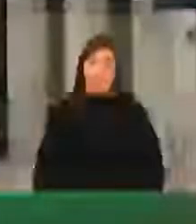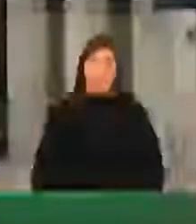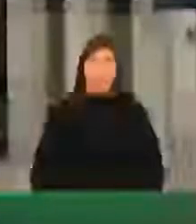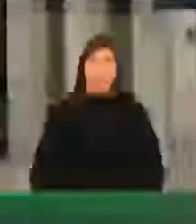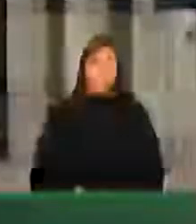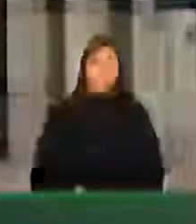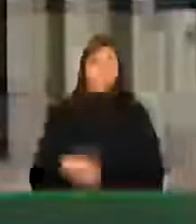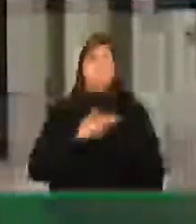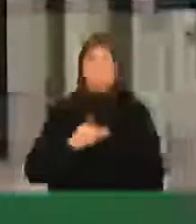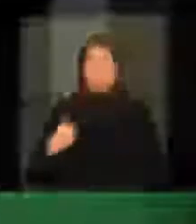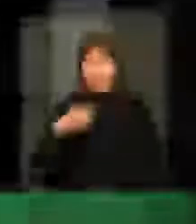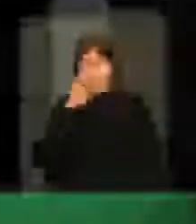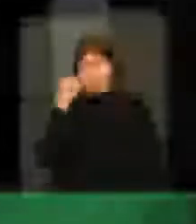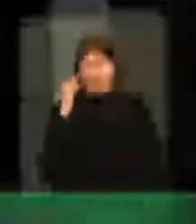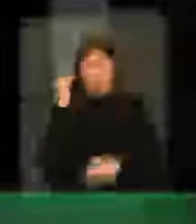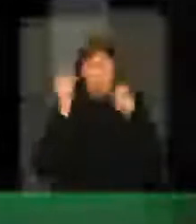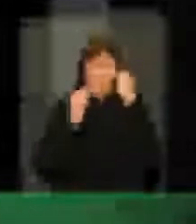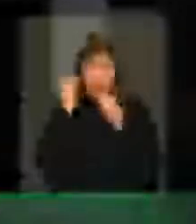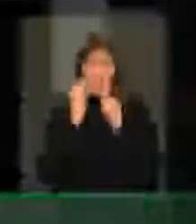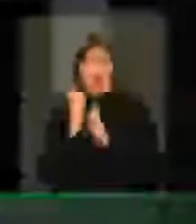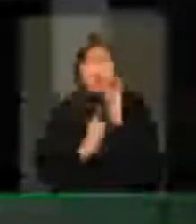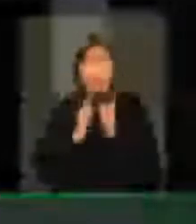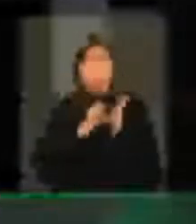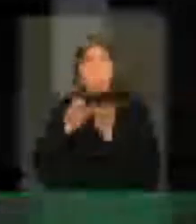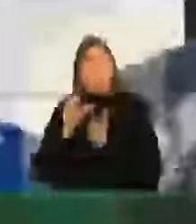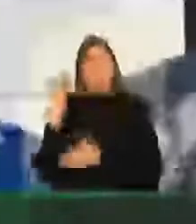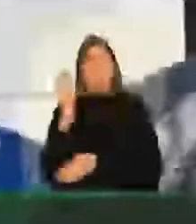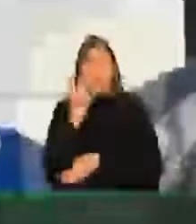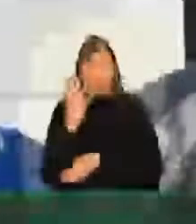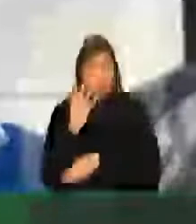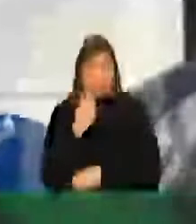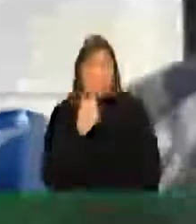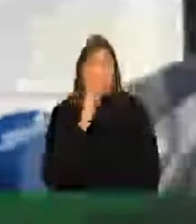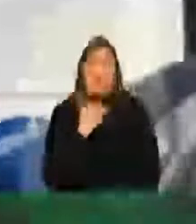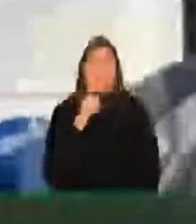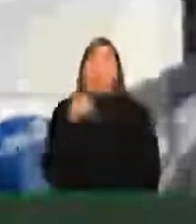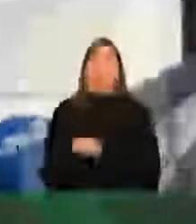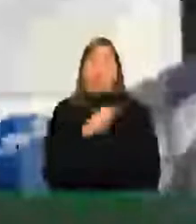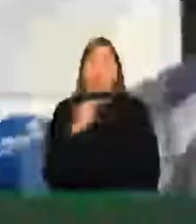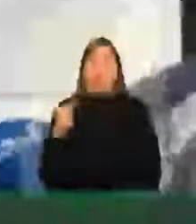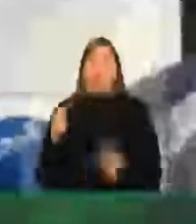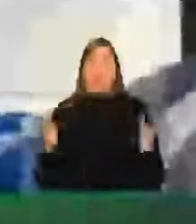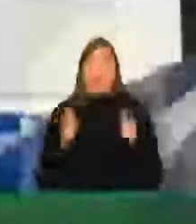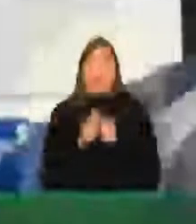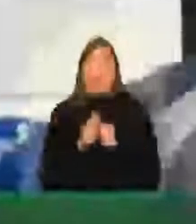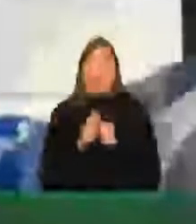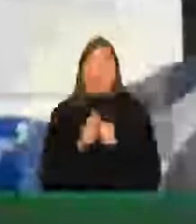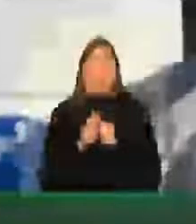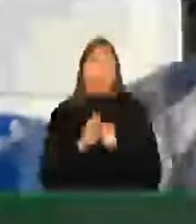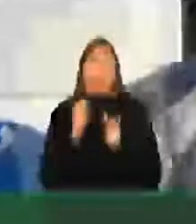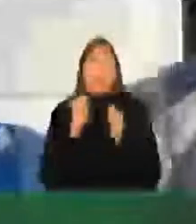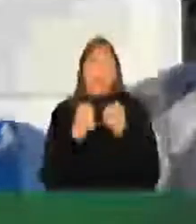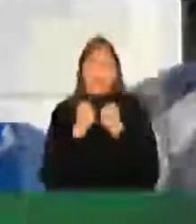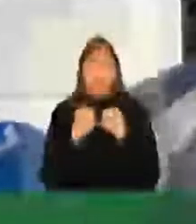El presidente manifestó preocupación por algunos servicios en el interior. Por ejemplo, esta semana estuve reunido con gente de Guichón en